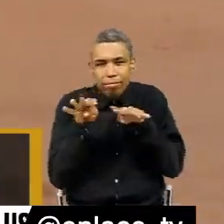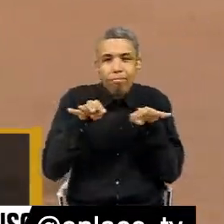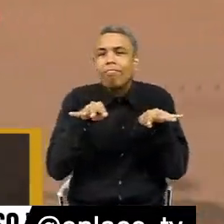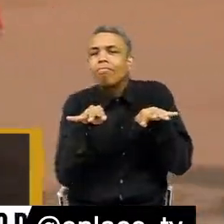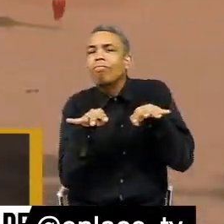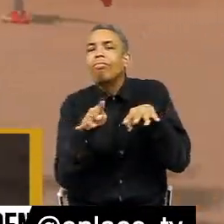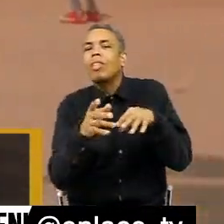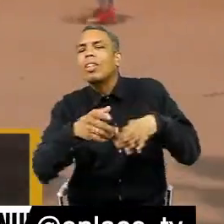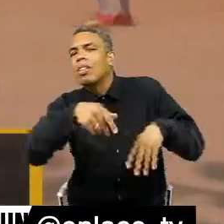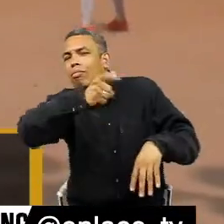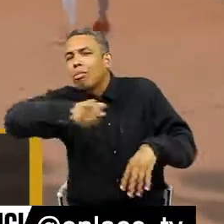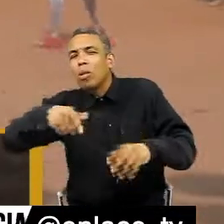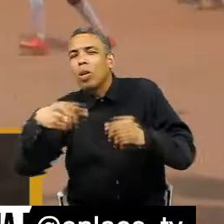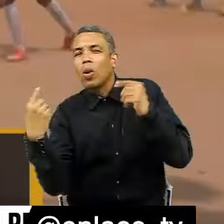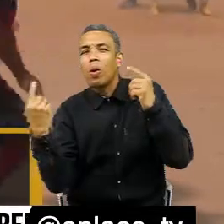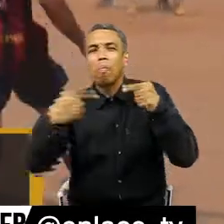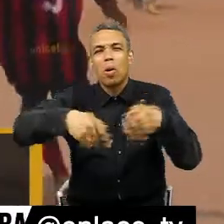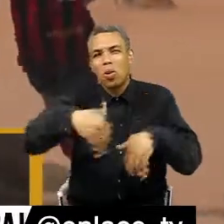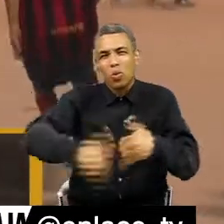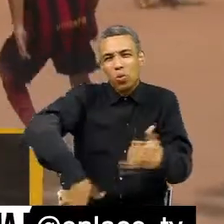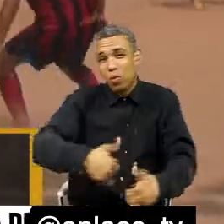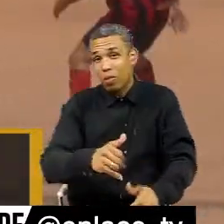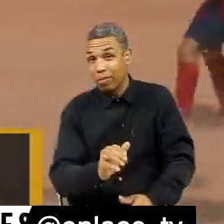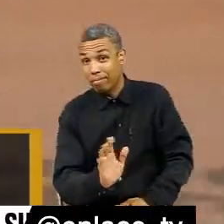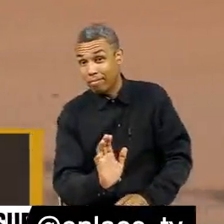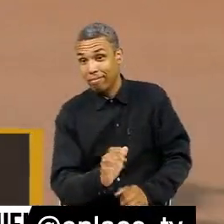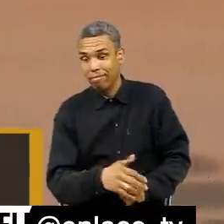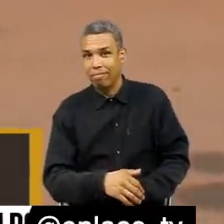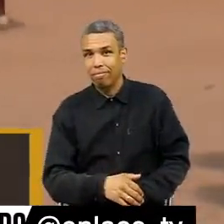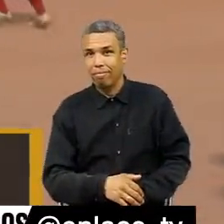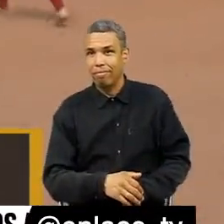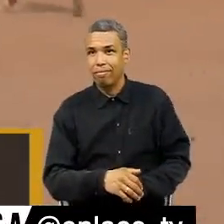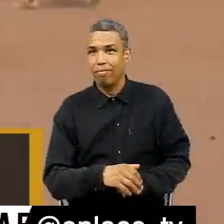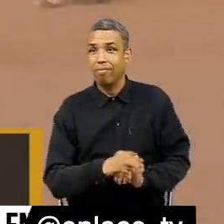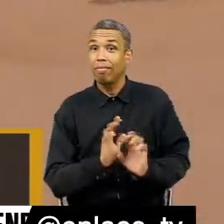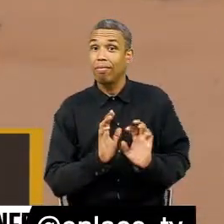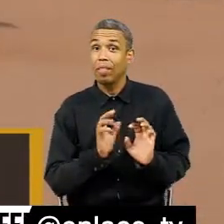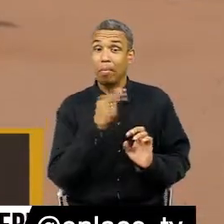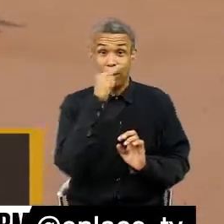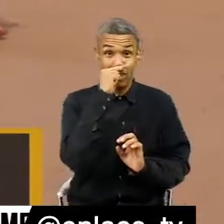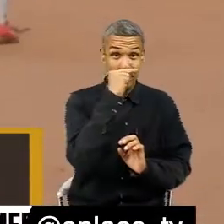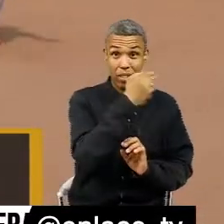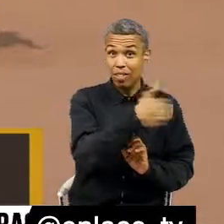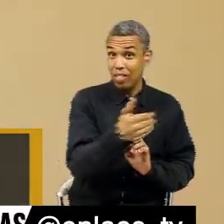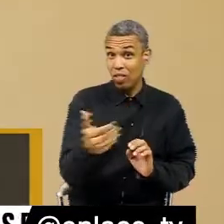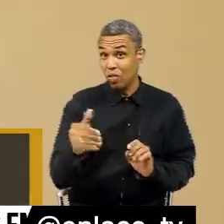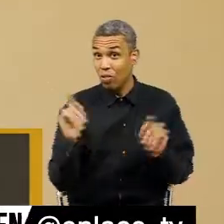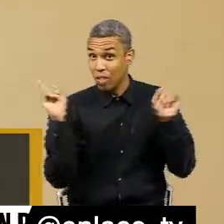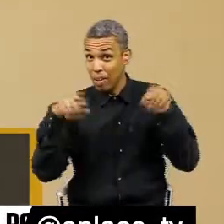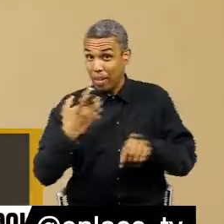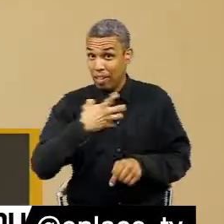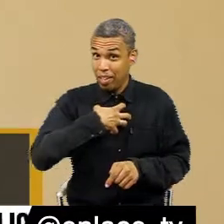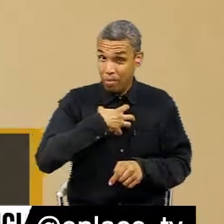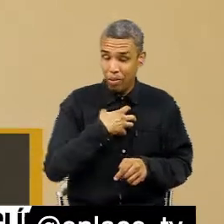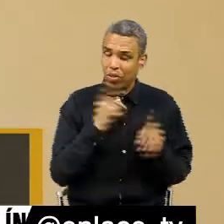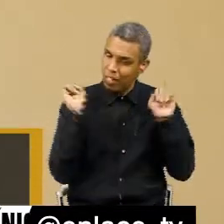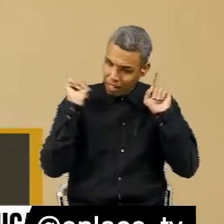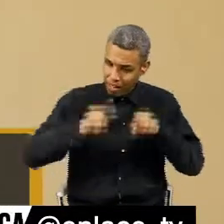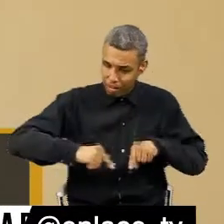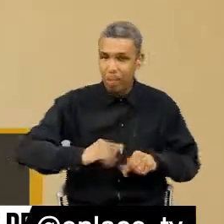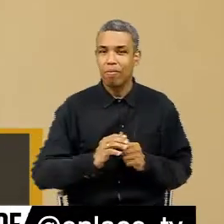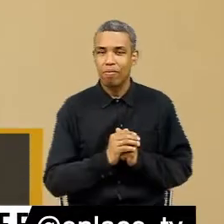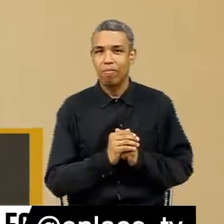los partidos del campeonato, y también invitarlos para los campeonatos de los niños, porque es que se está jugando el campeonato municipal